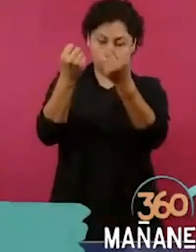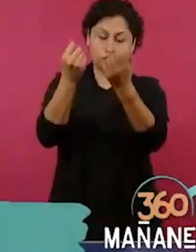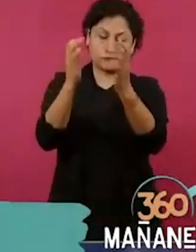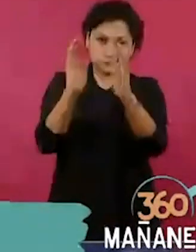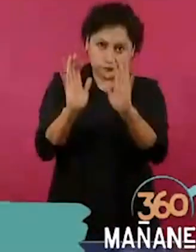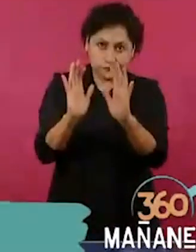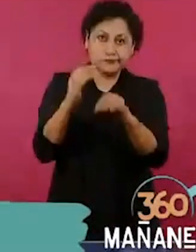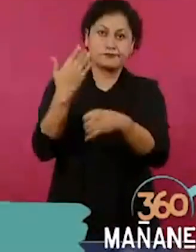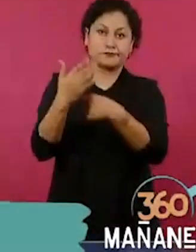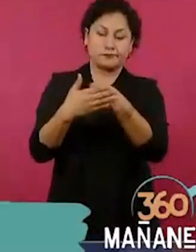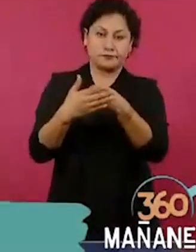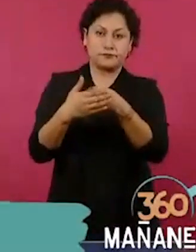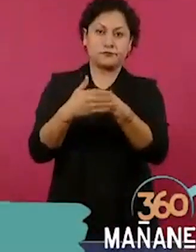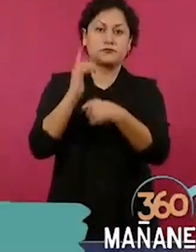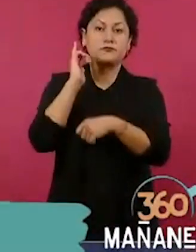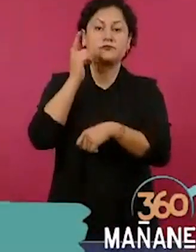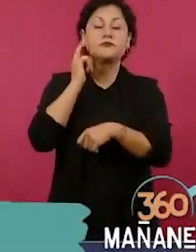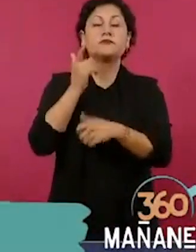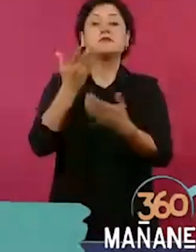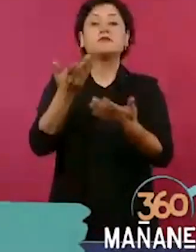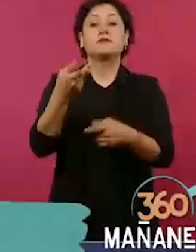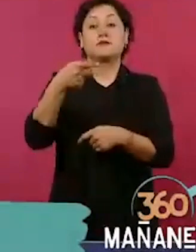octubre del año pasado,